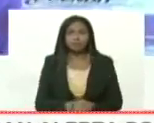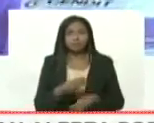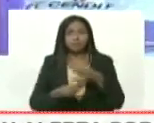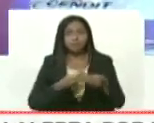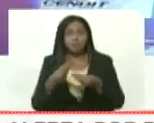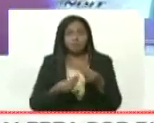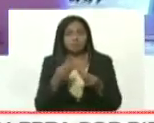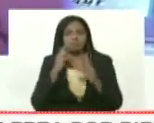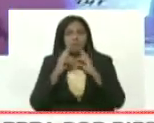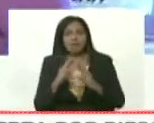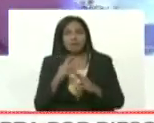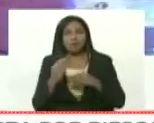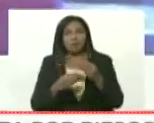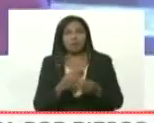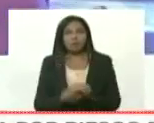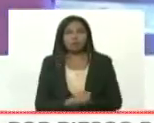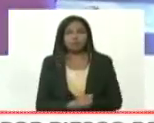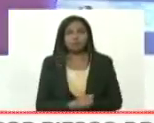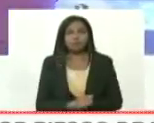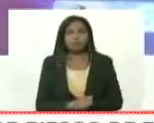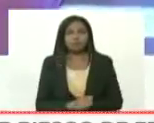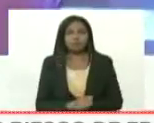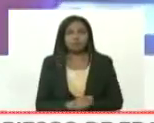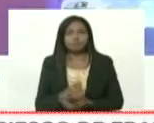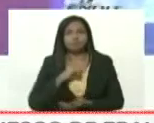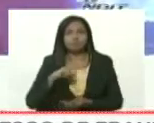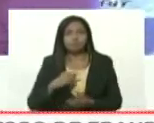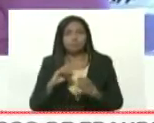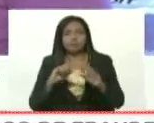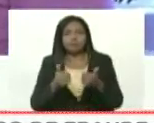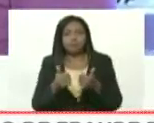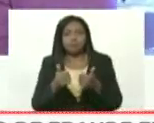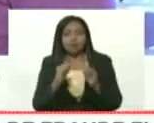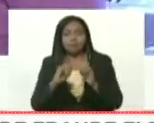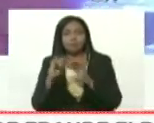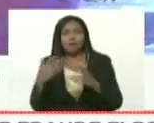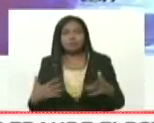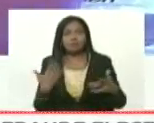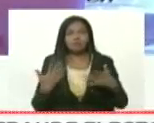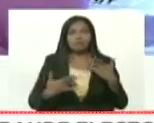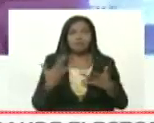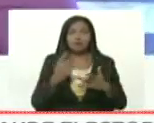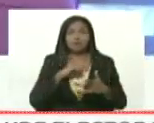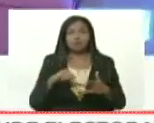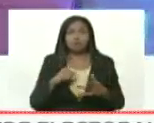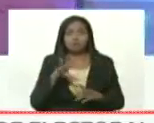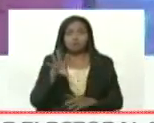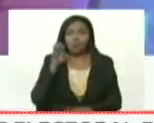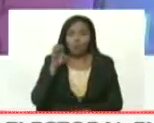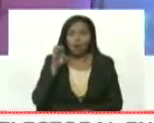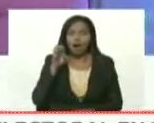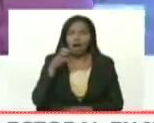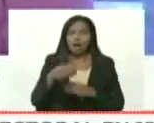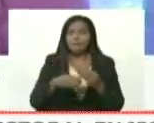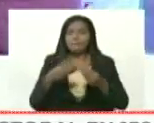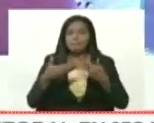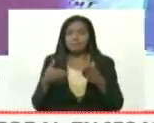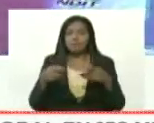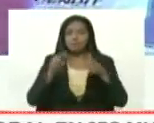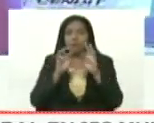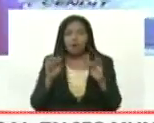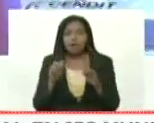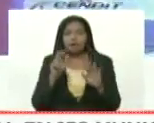se ven los resultados? Sí, nosotros a partir de esta actividad que realizamos, que fue la extracción, nos va a permitir a nosotros